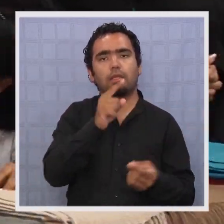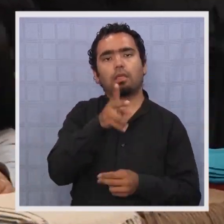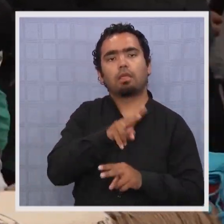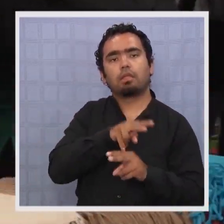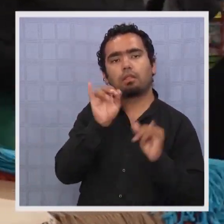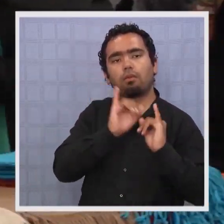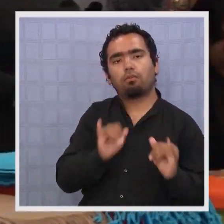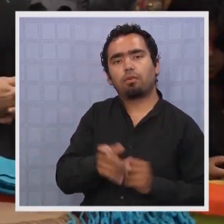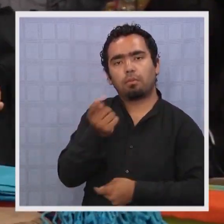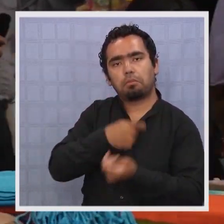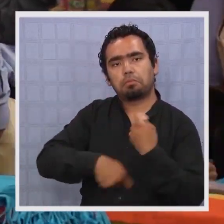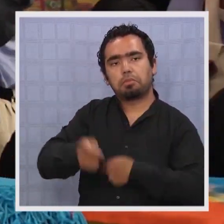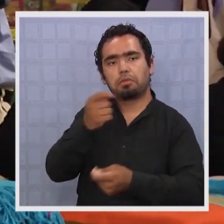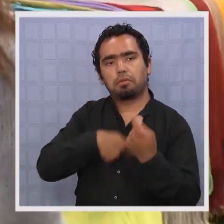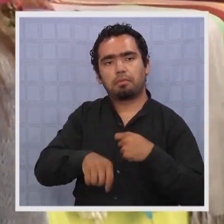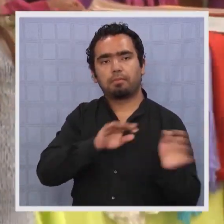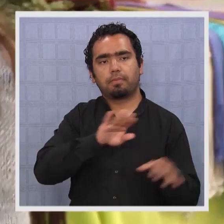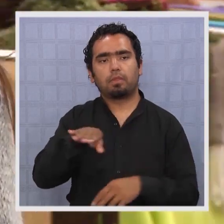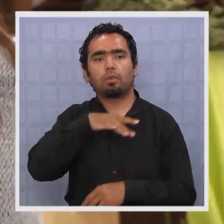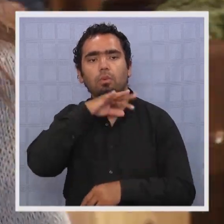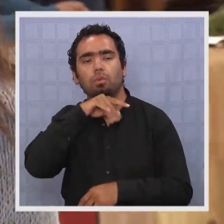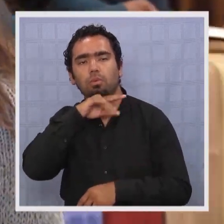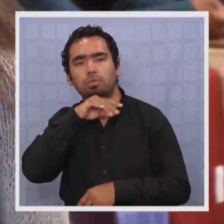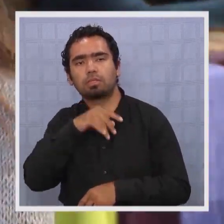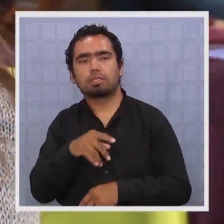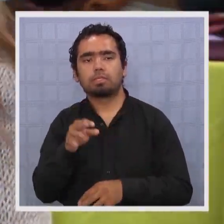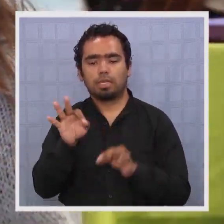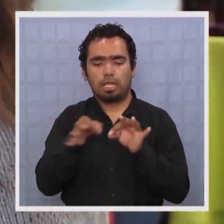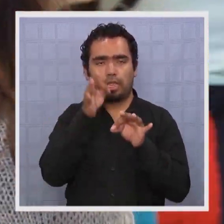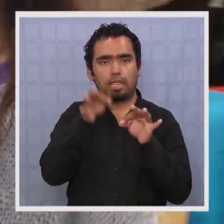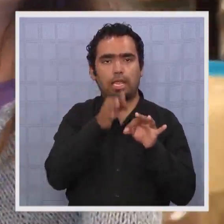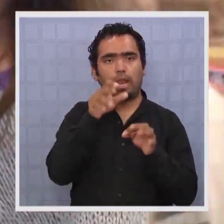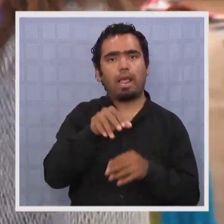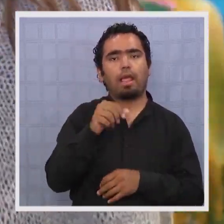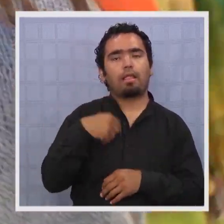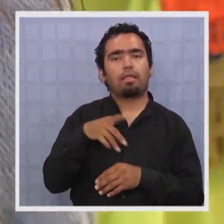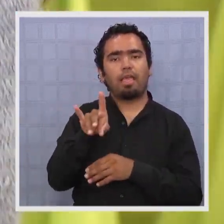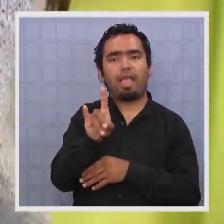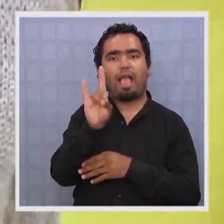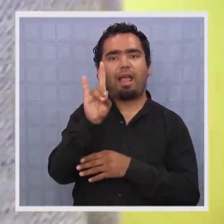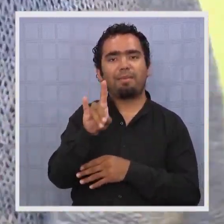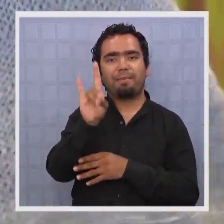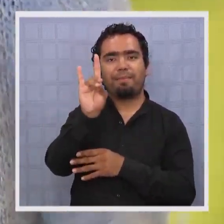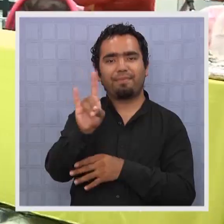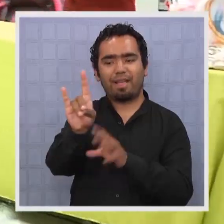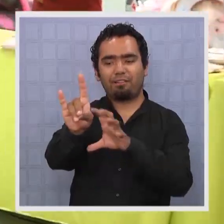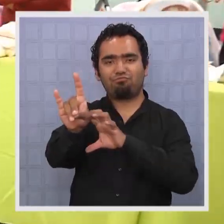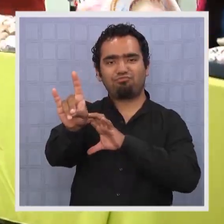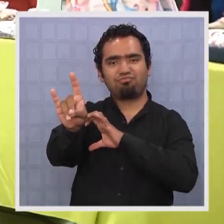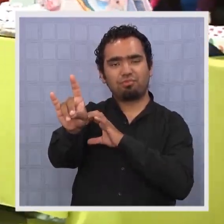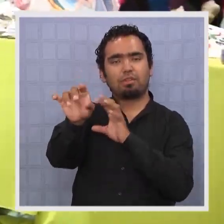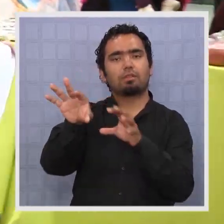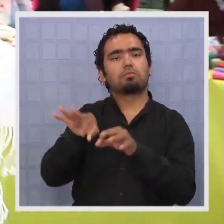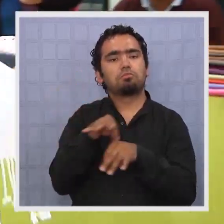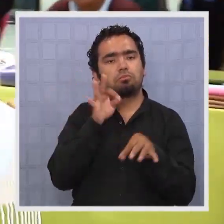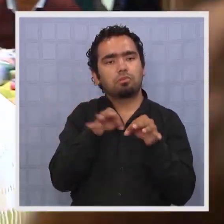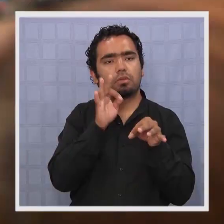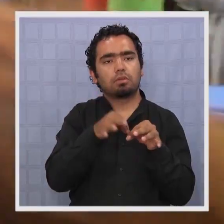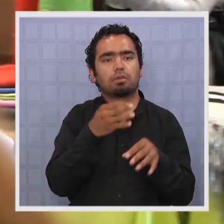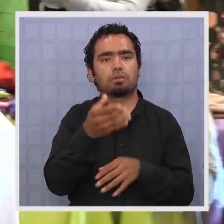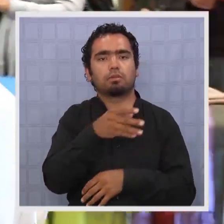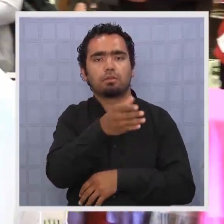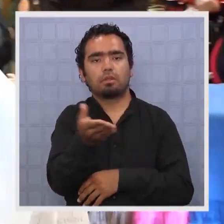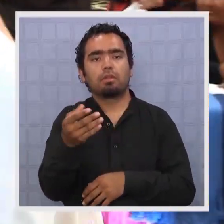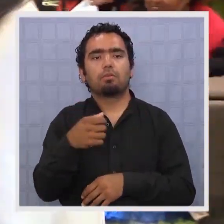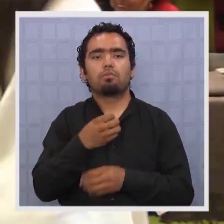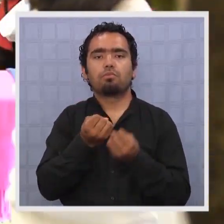los comercializan. Utilizando telares y lana de alpaca, van confeccionando los productos antes mencionados, lo que toma